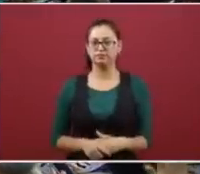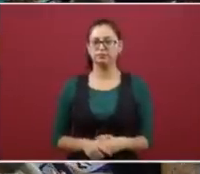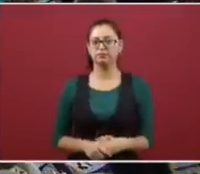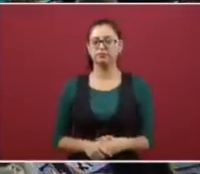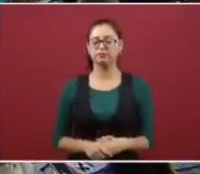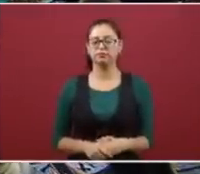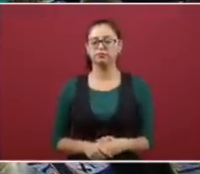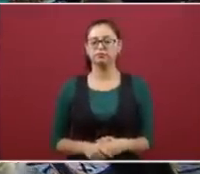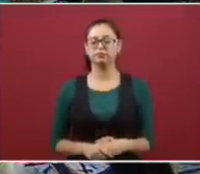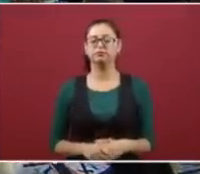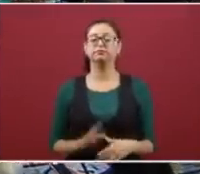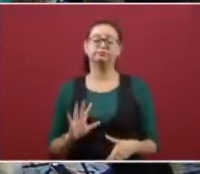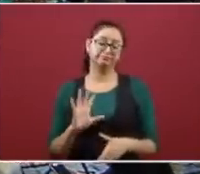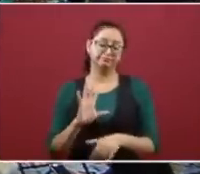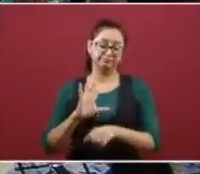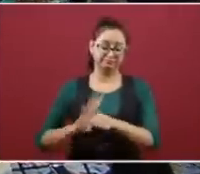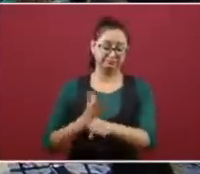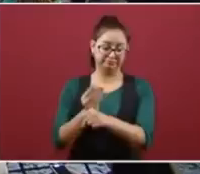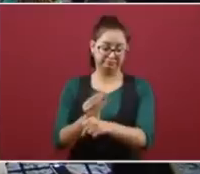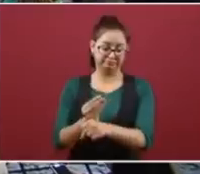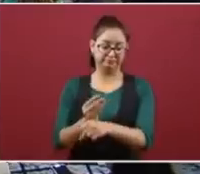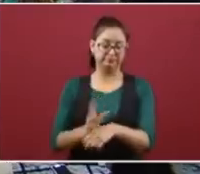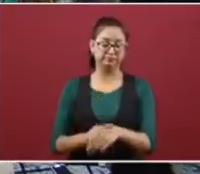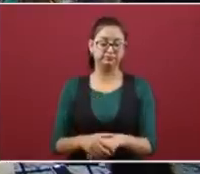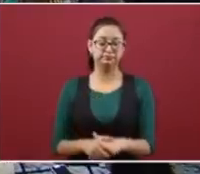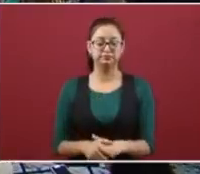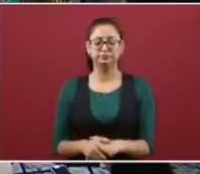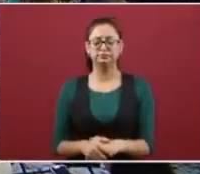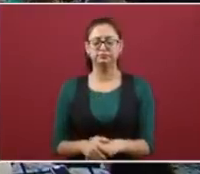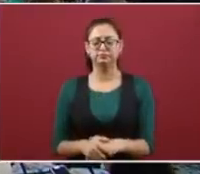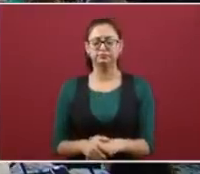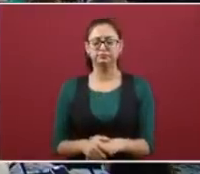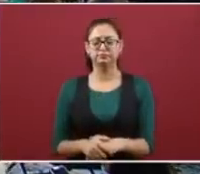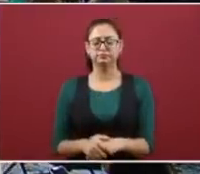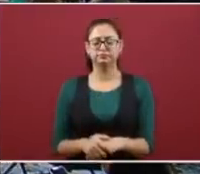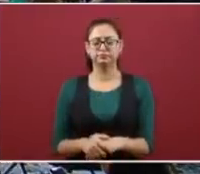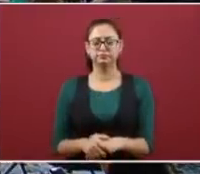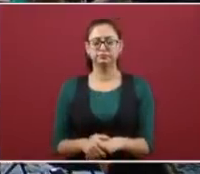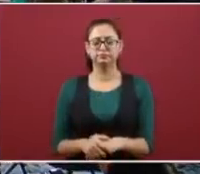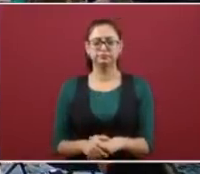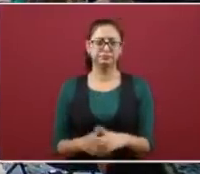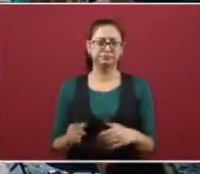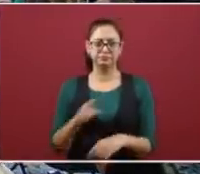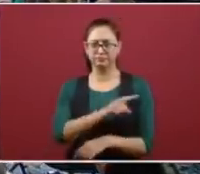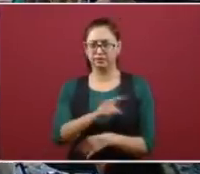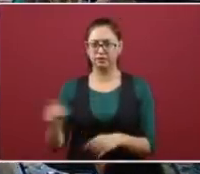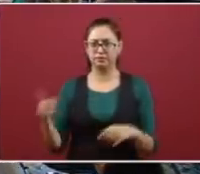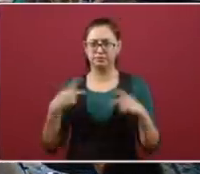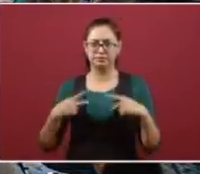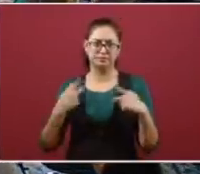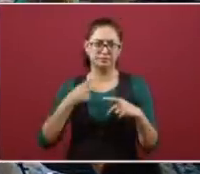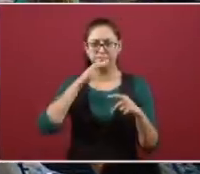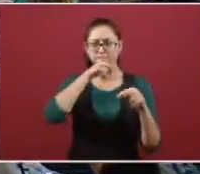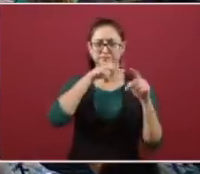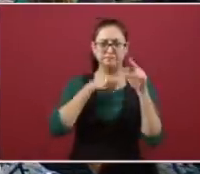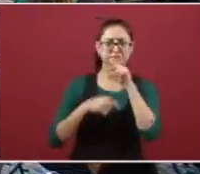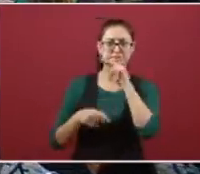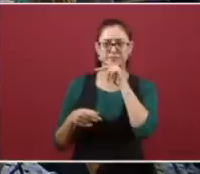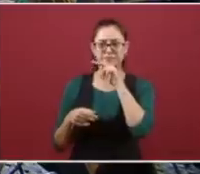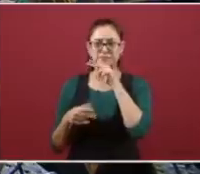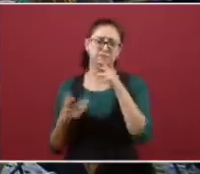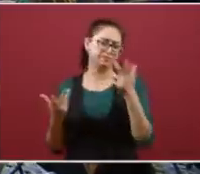para complementar porque este hay preocupación como es